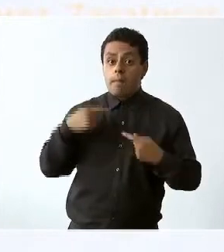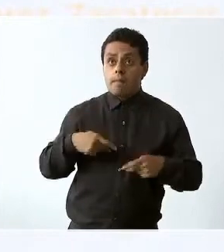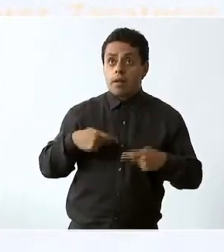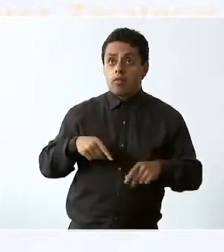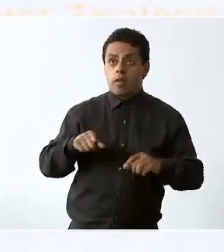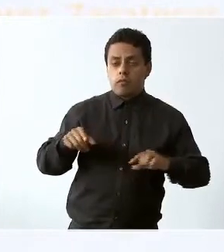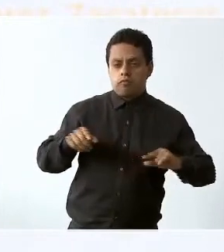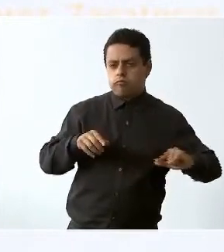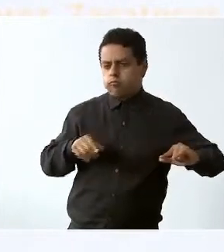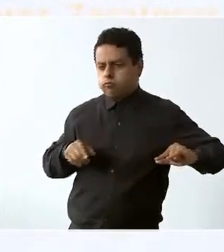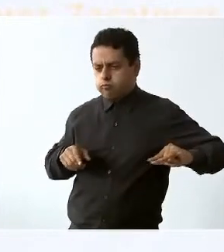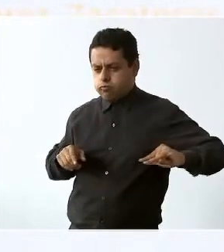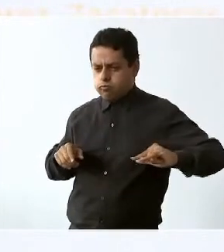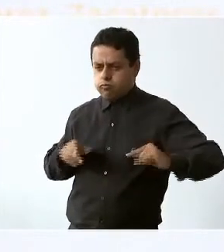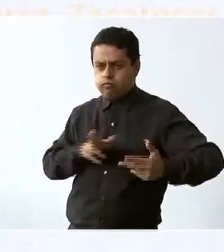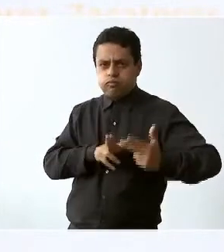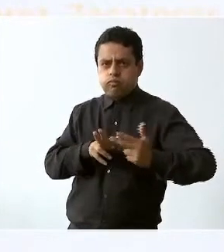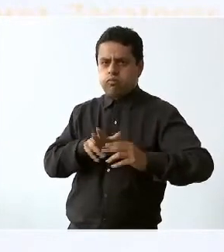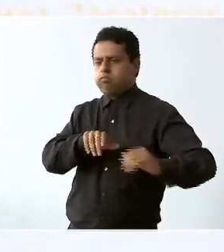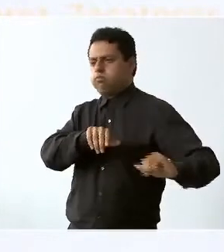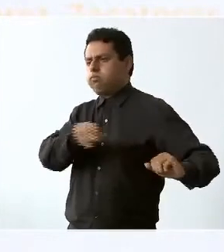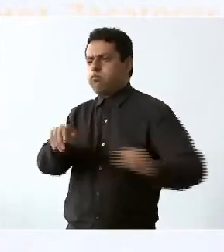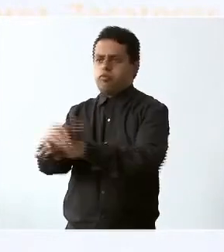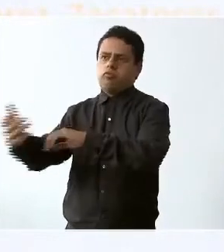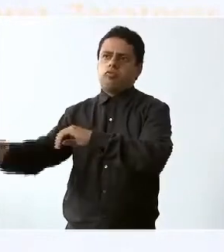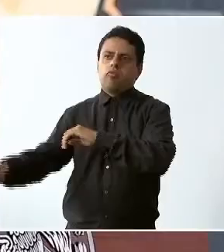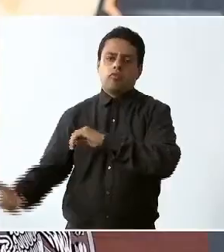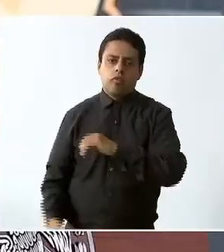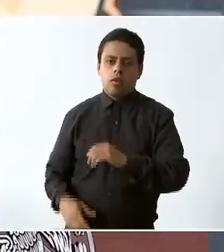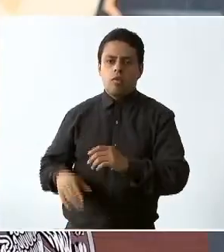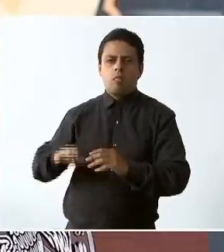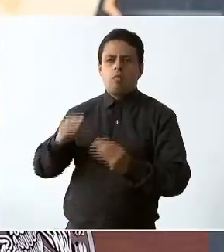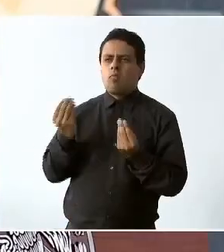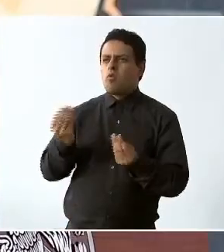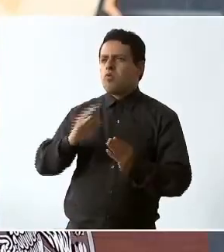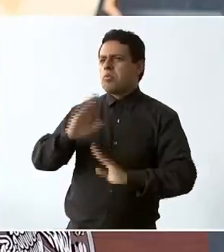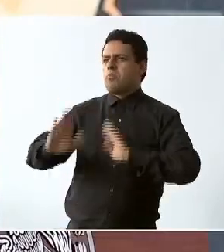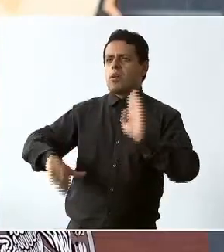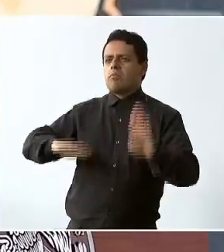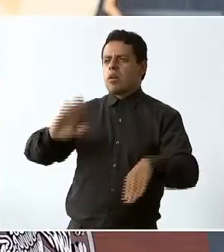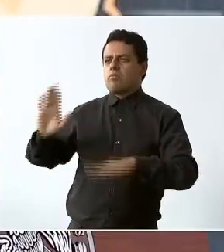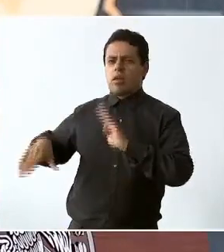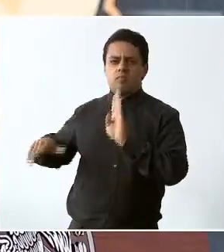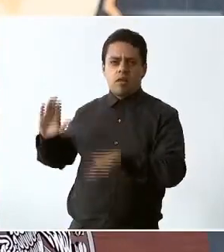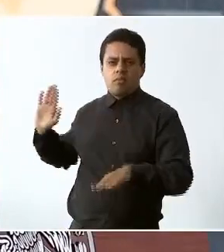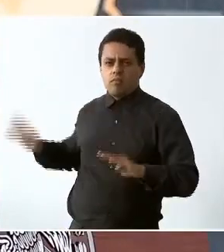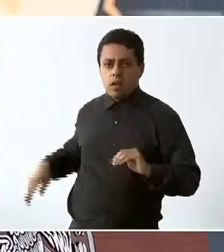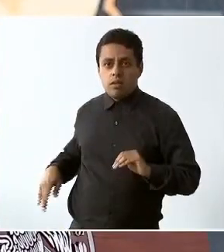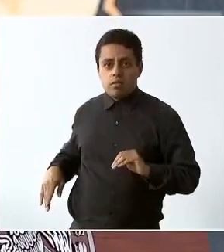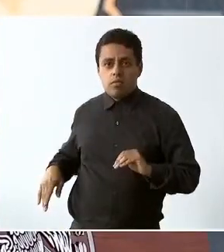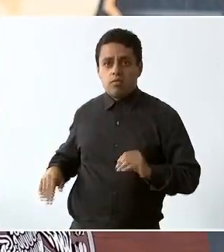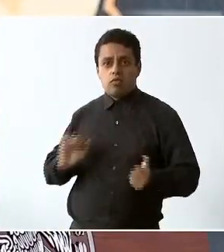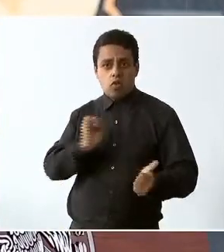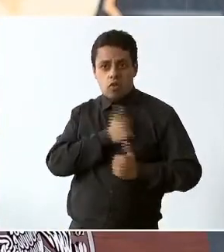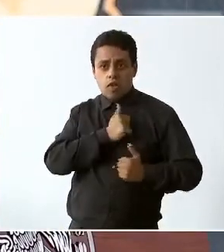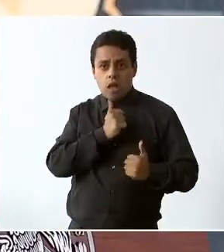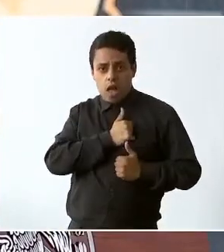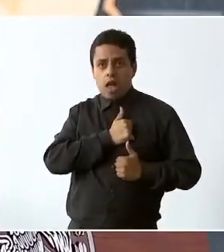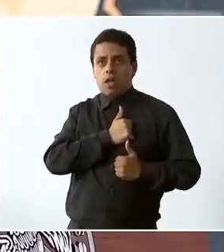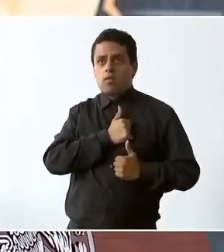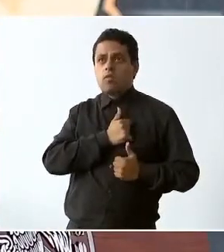locomotora sin conductor. Hubo muchos muertos y sobre todo entre soldados